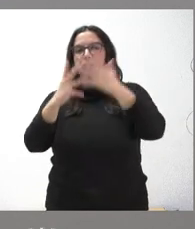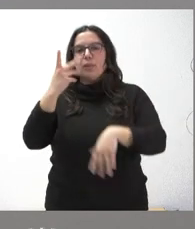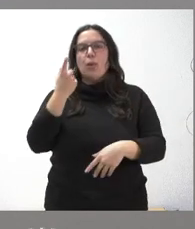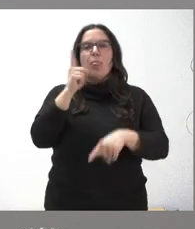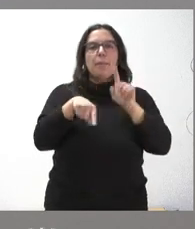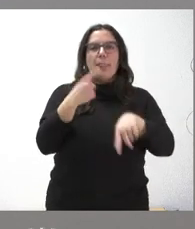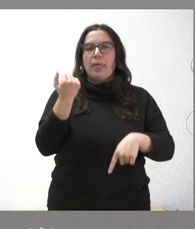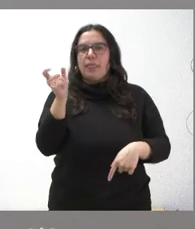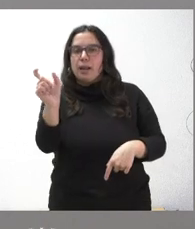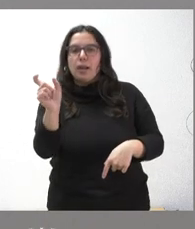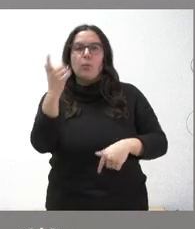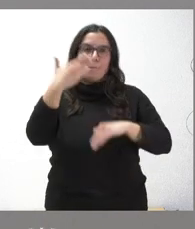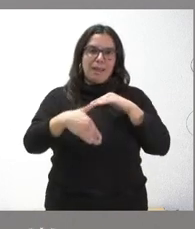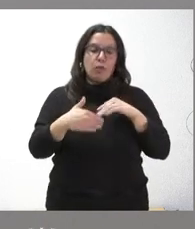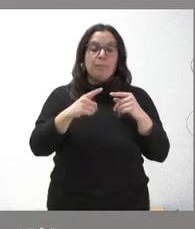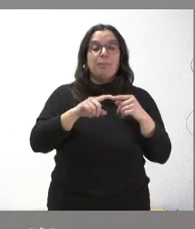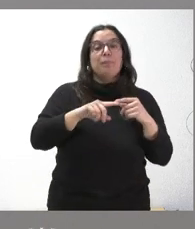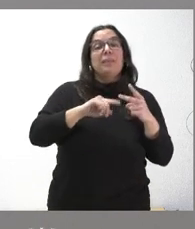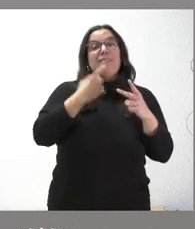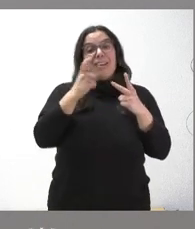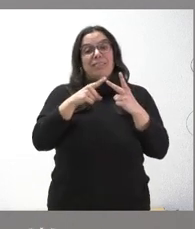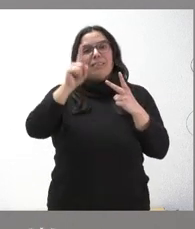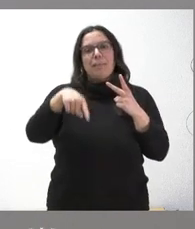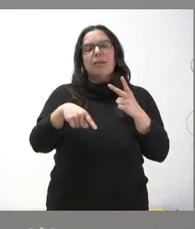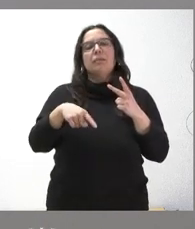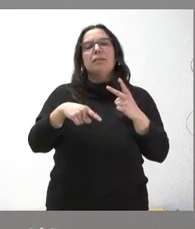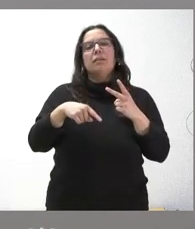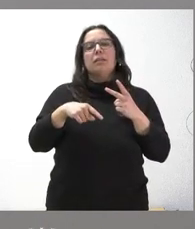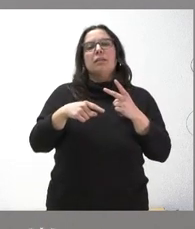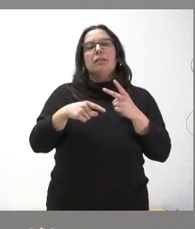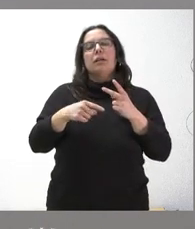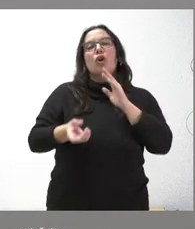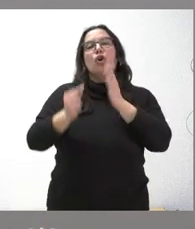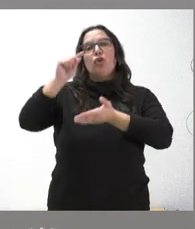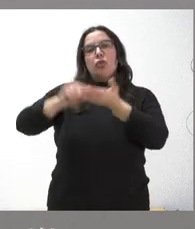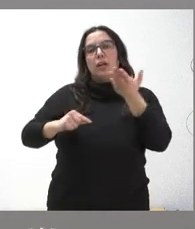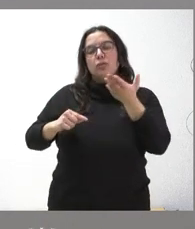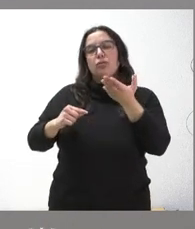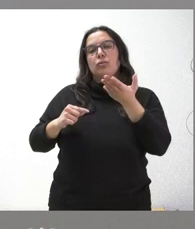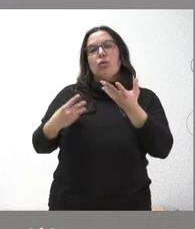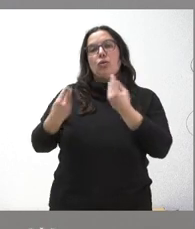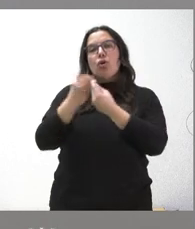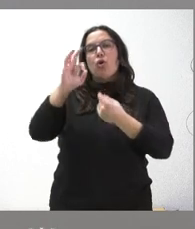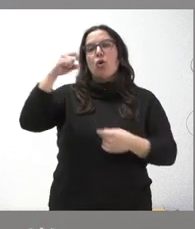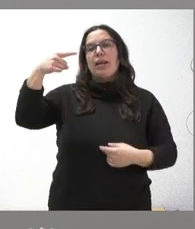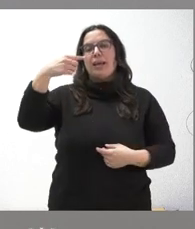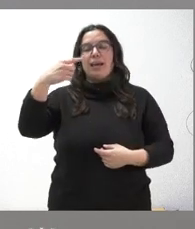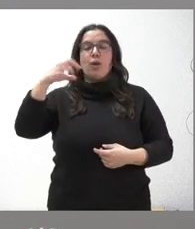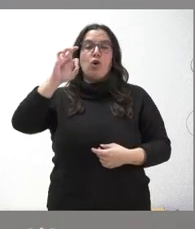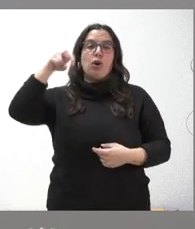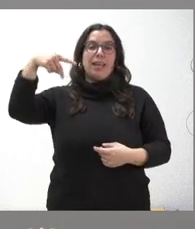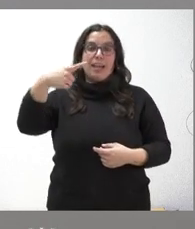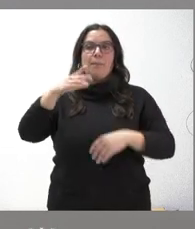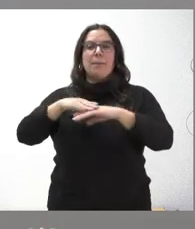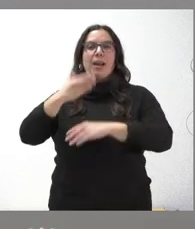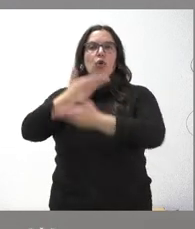importe que lleva un plazo Y en segundo lugar llevar a cabo también un contrato con la ong con la que queramos colaborar en este ámbito por tanto sí le